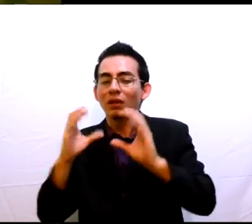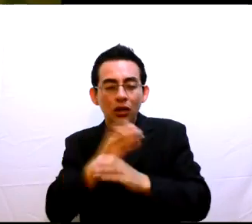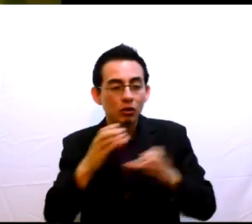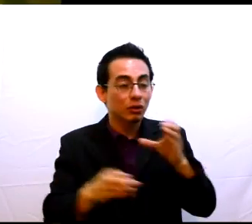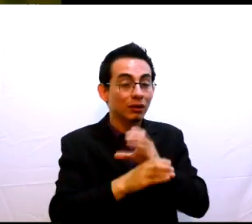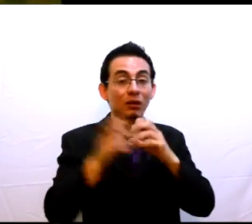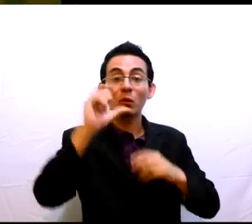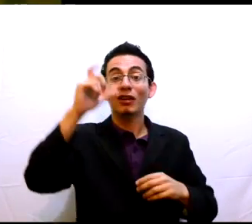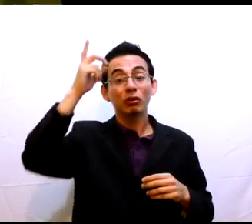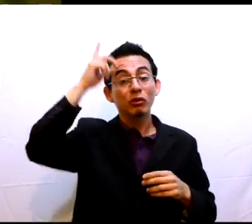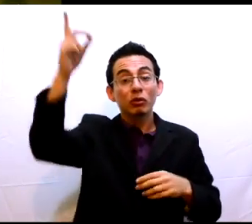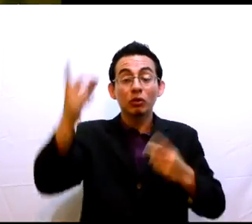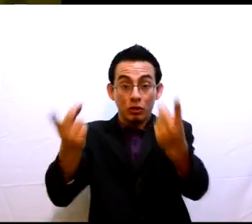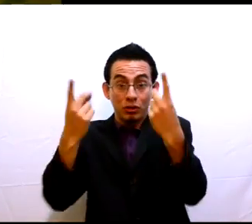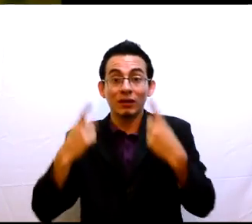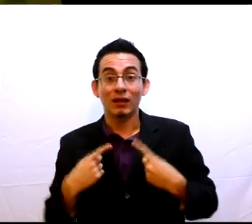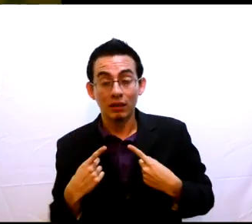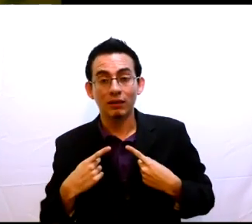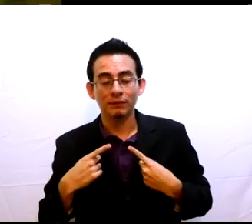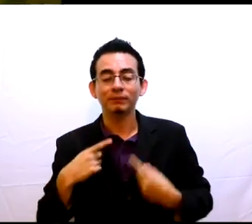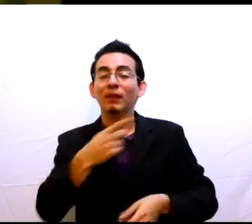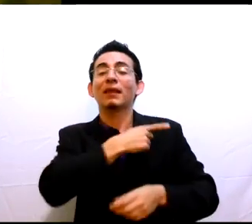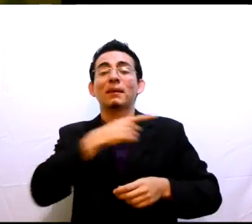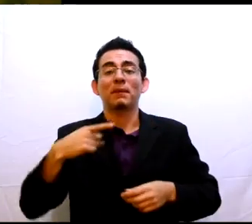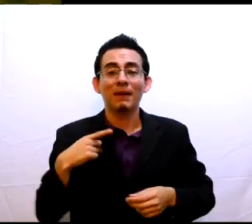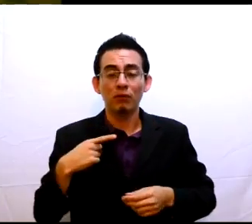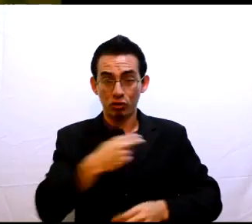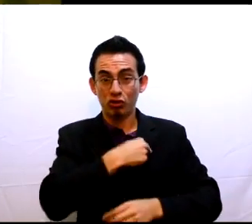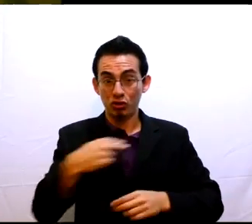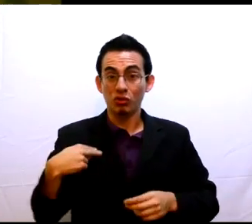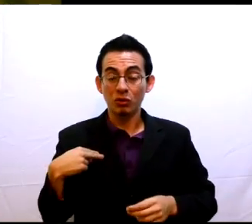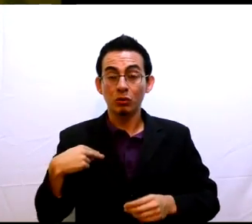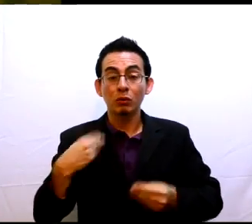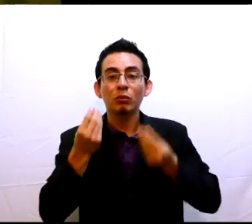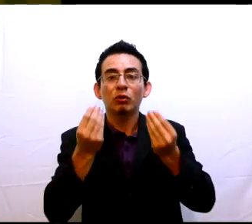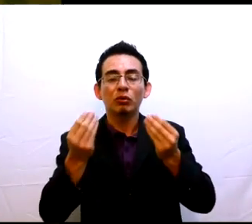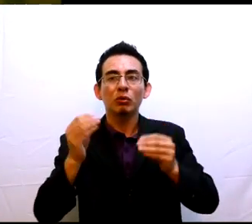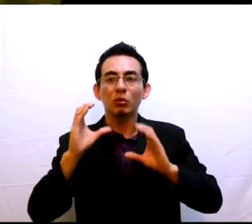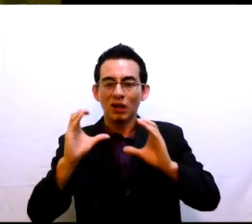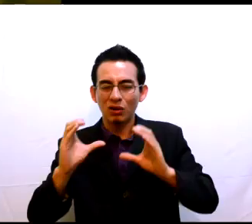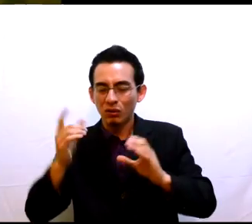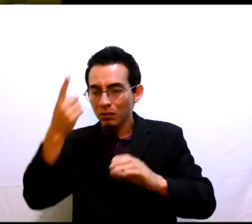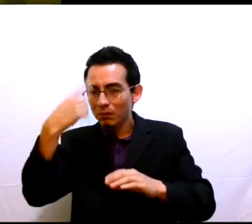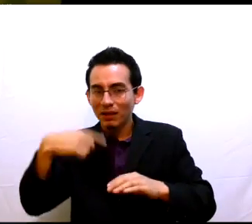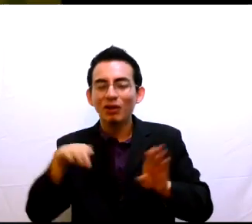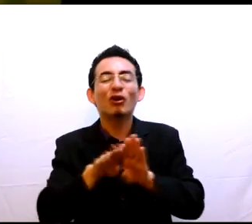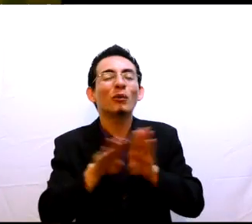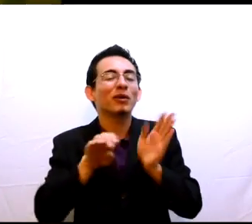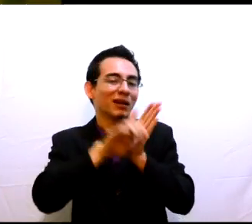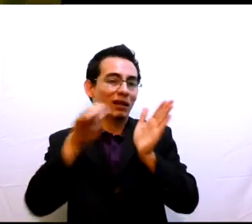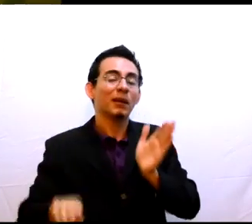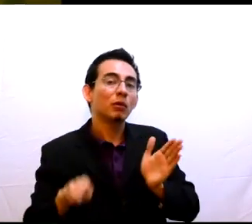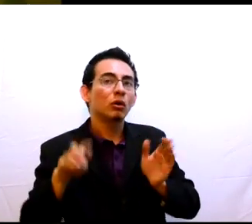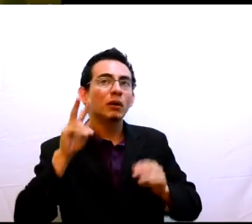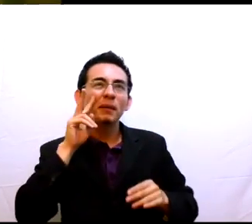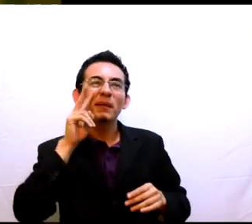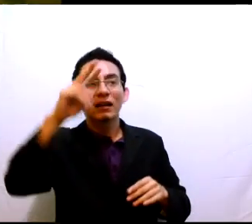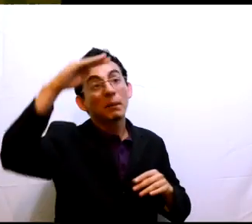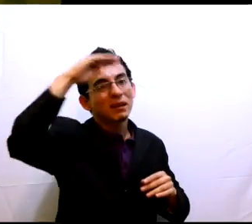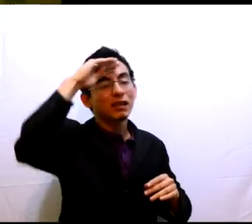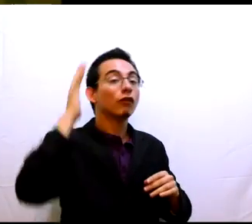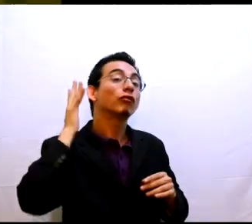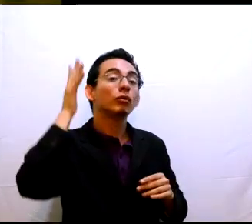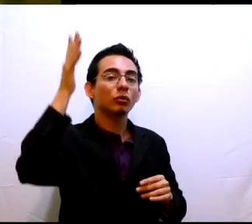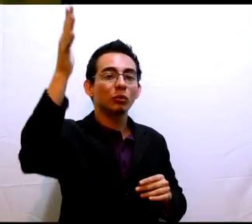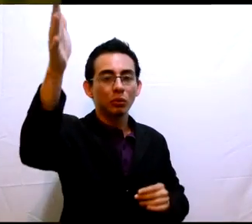da debemos usarlos mirando hacia la eternidad demostrando así que podemos ser